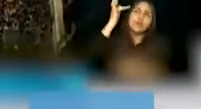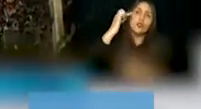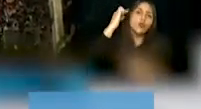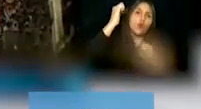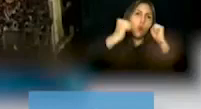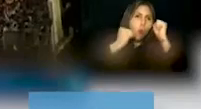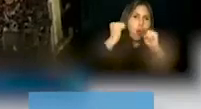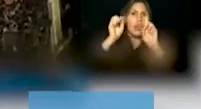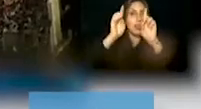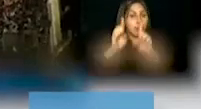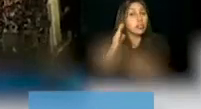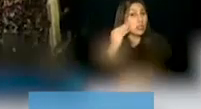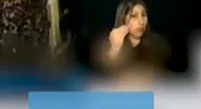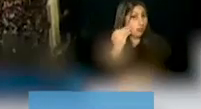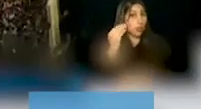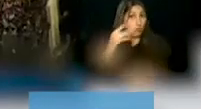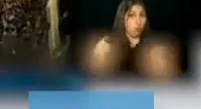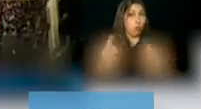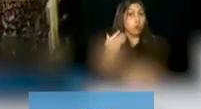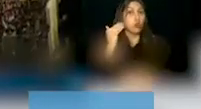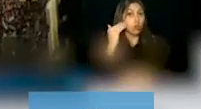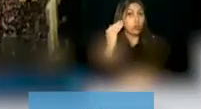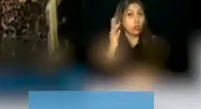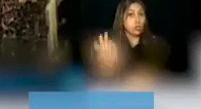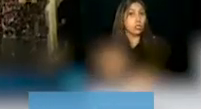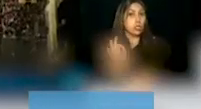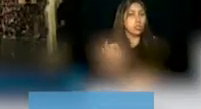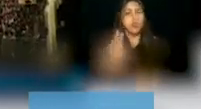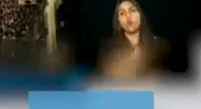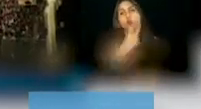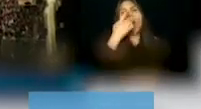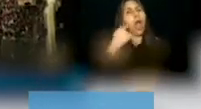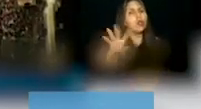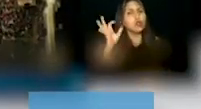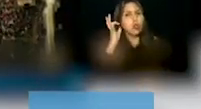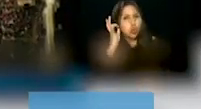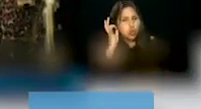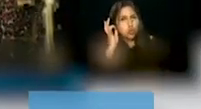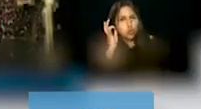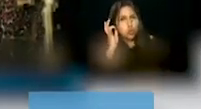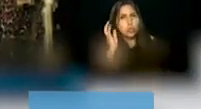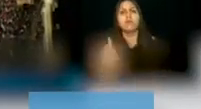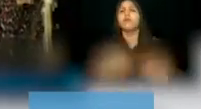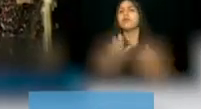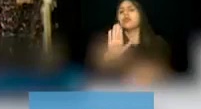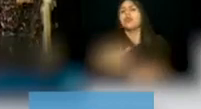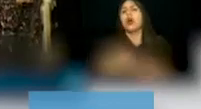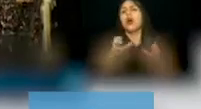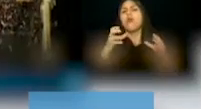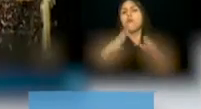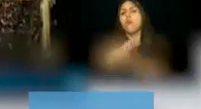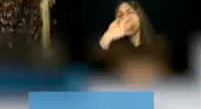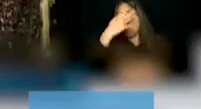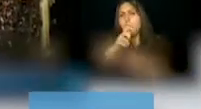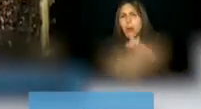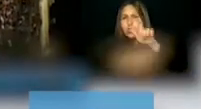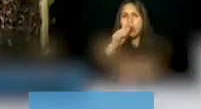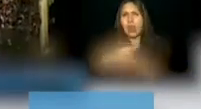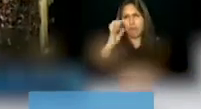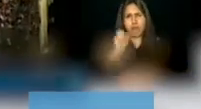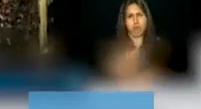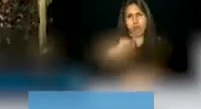peligro para la estabilidad, y eso también es interesante, porque dice, habla de sueño en algún momento, pero de certeza. Eso es